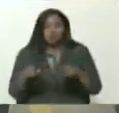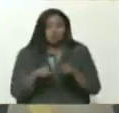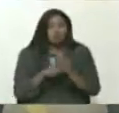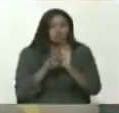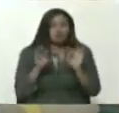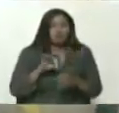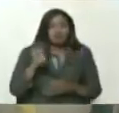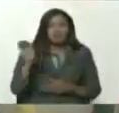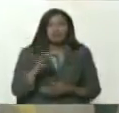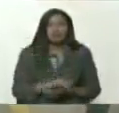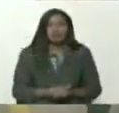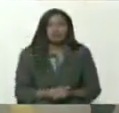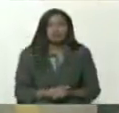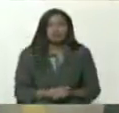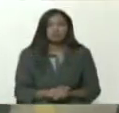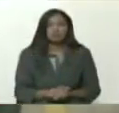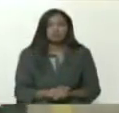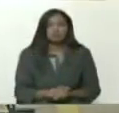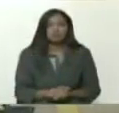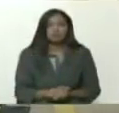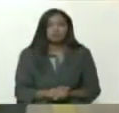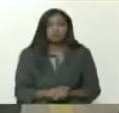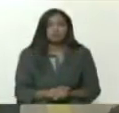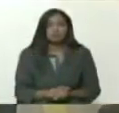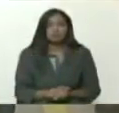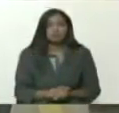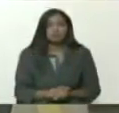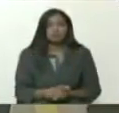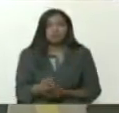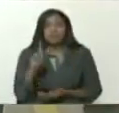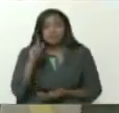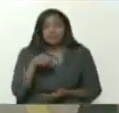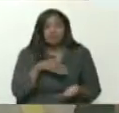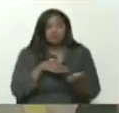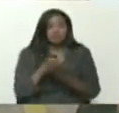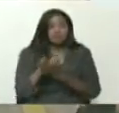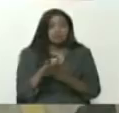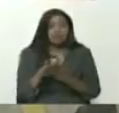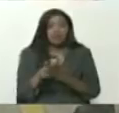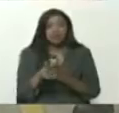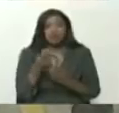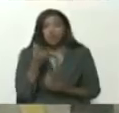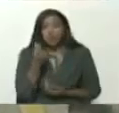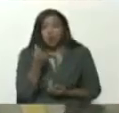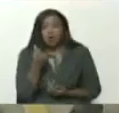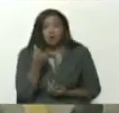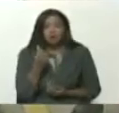Produciendo en el país. Y también garantizando con los churupitos